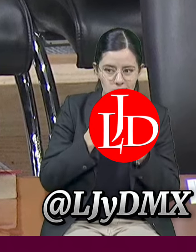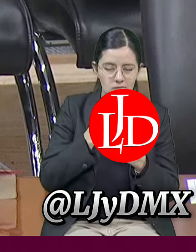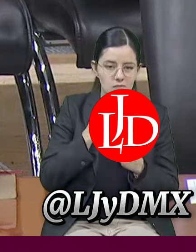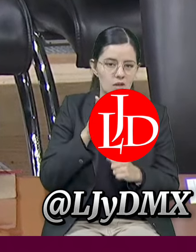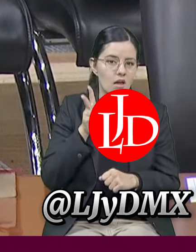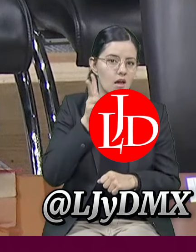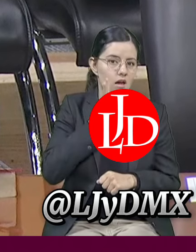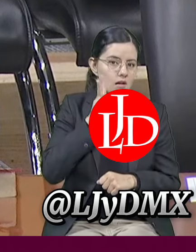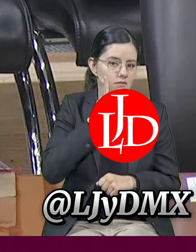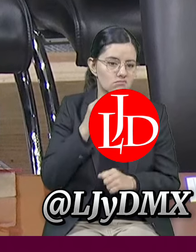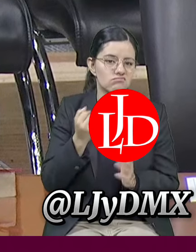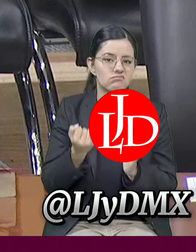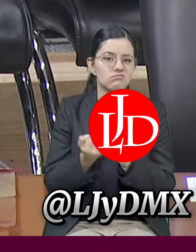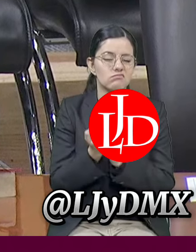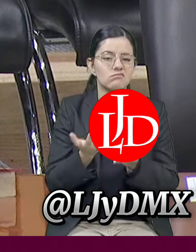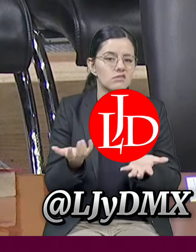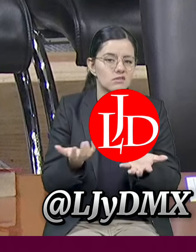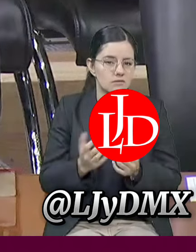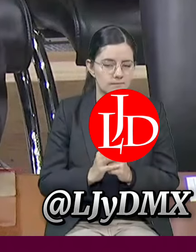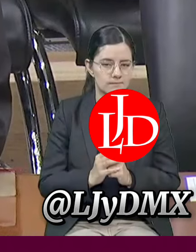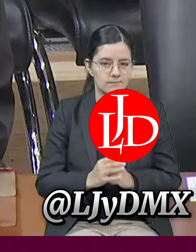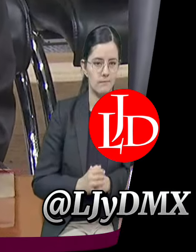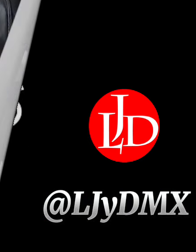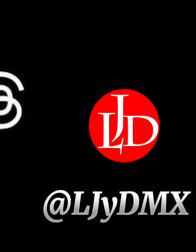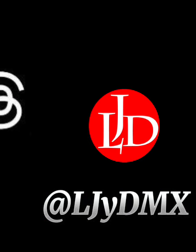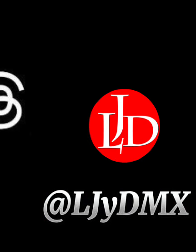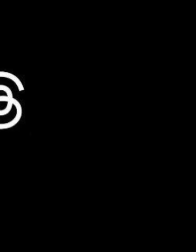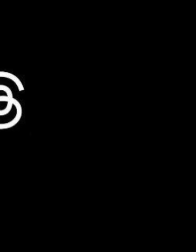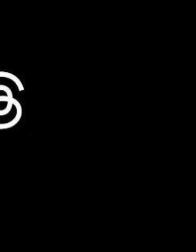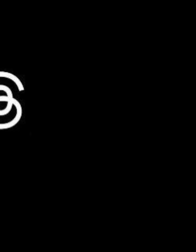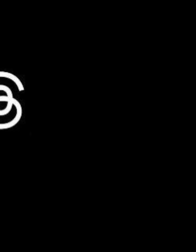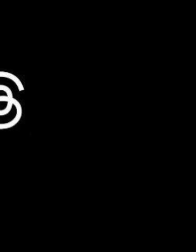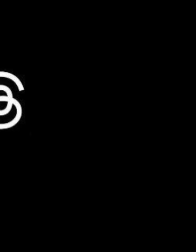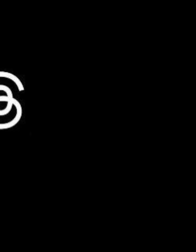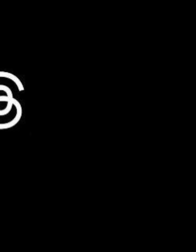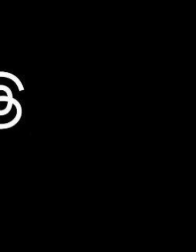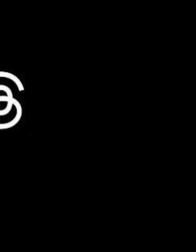lo conducente gracias